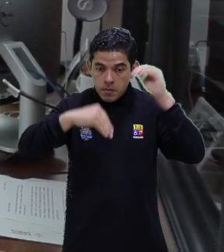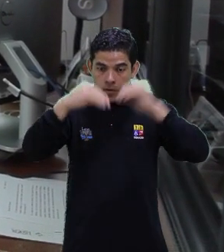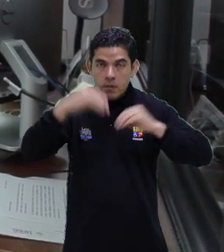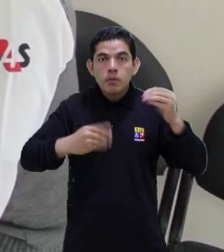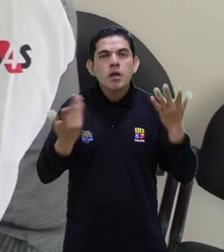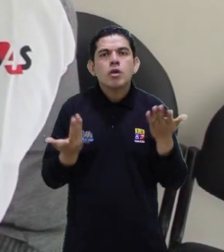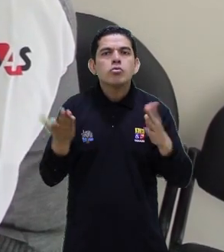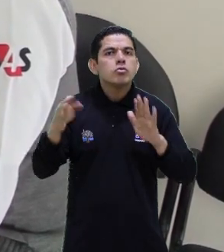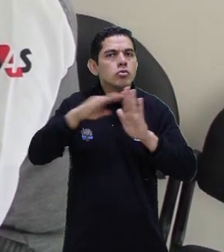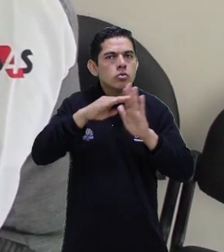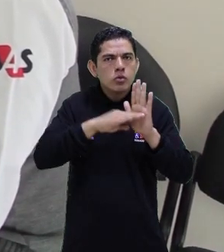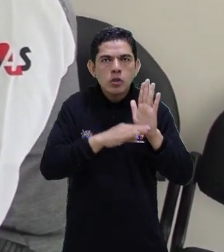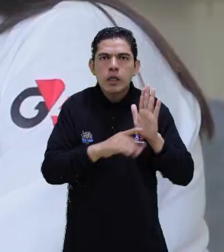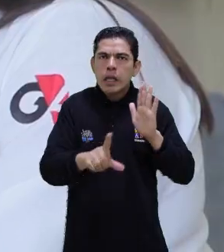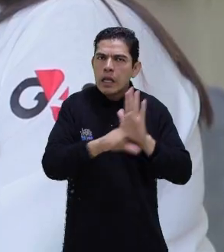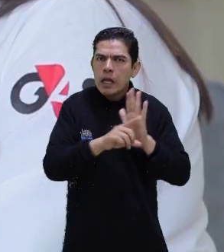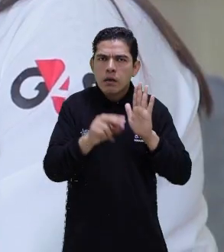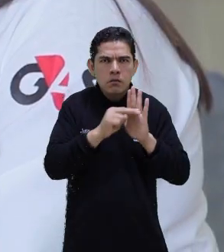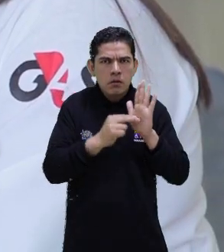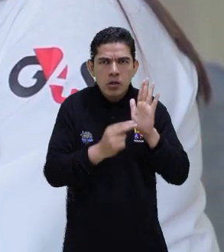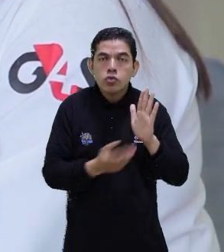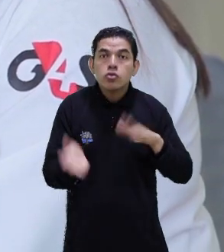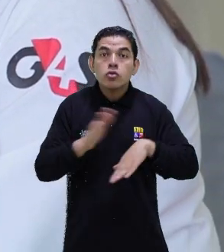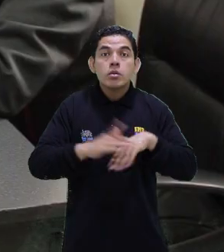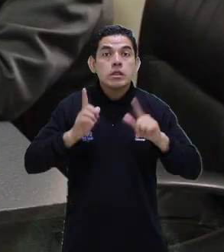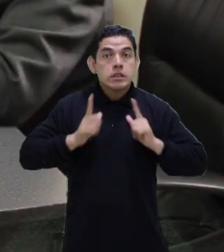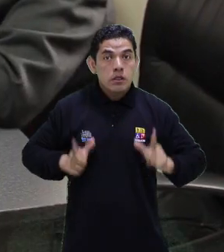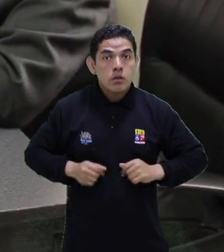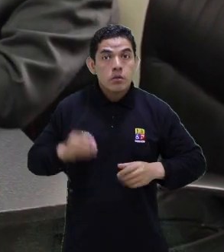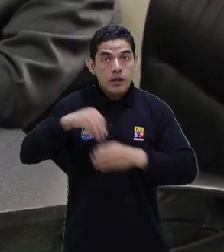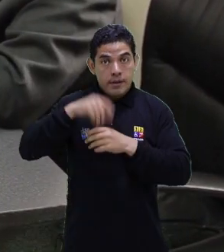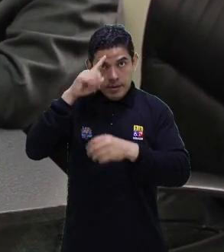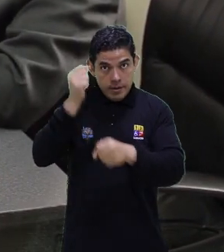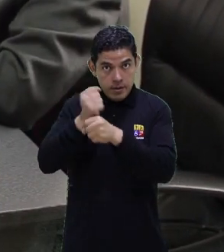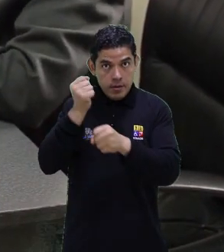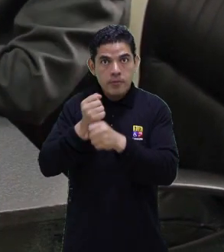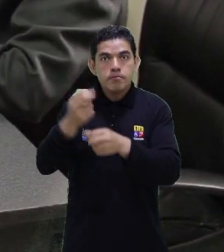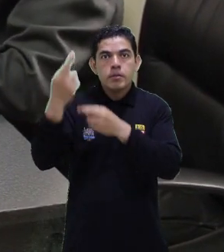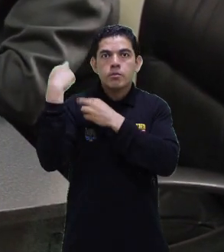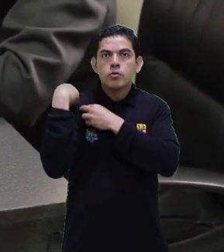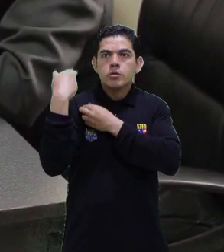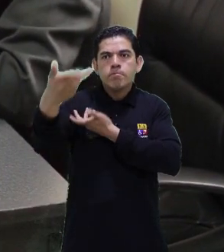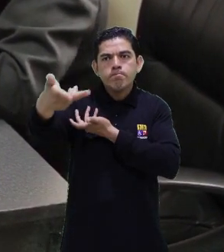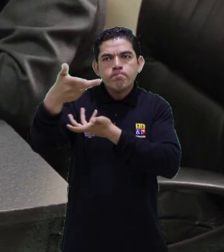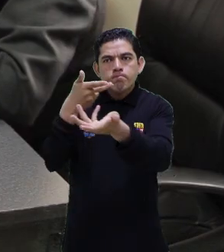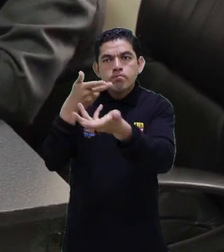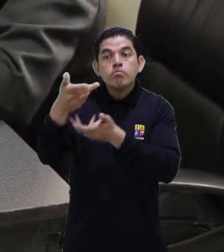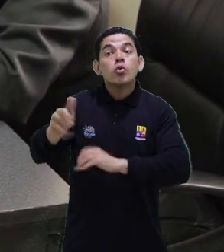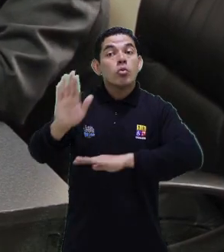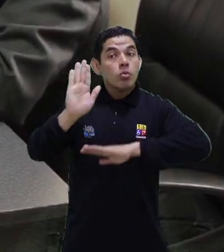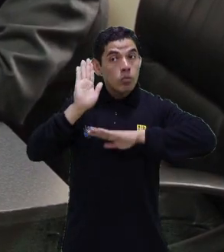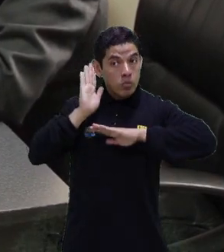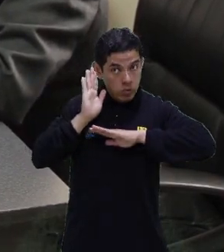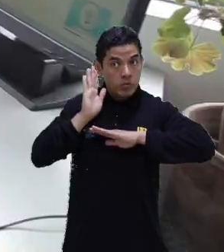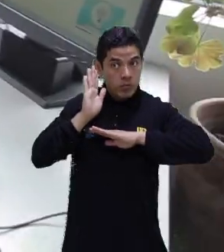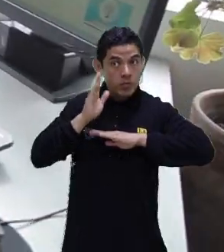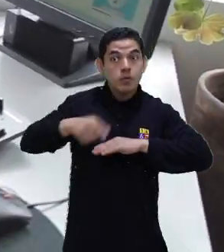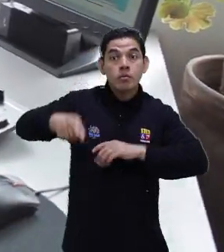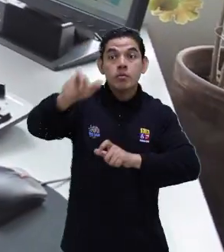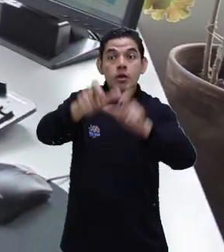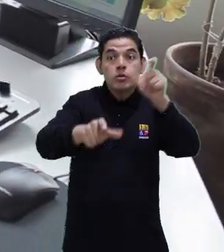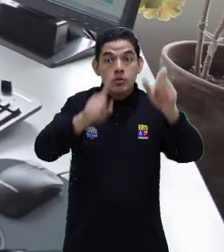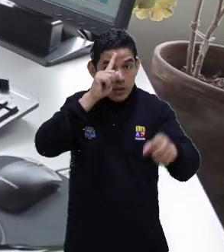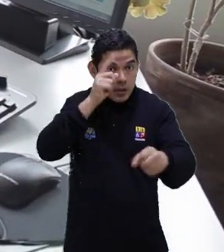políticas públicas en temas relacionados a salud en el trabajo, mediante la corresponsabilidad y compromiso entre la